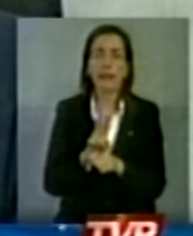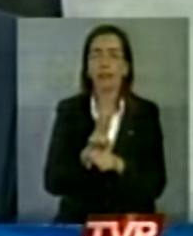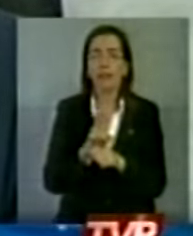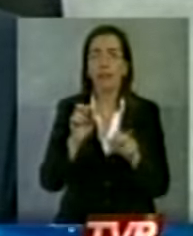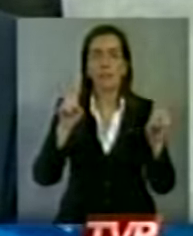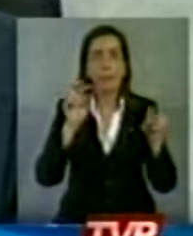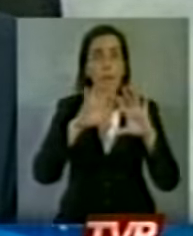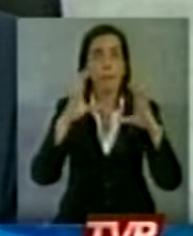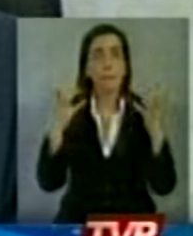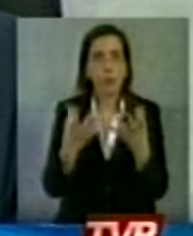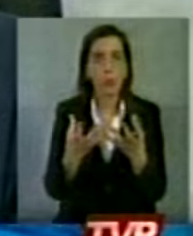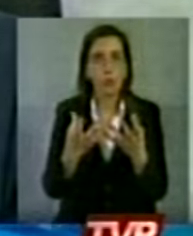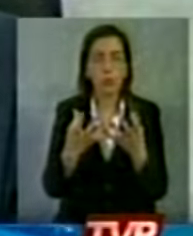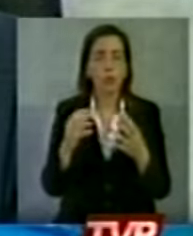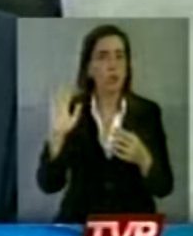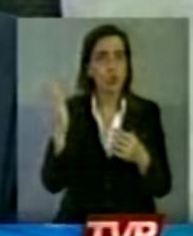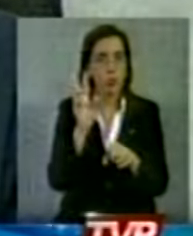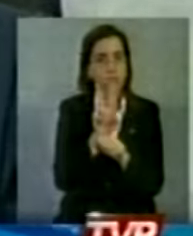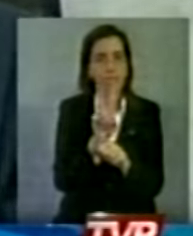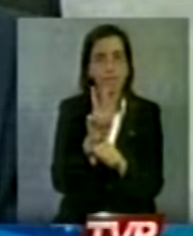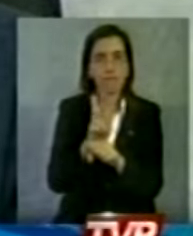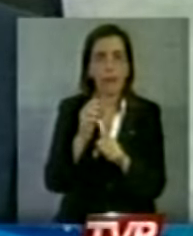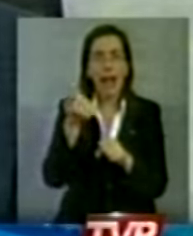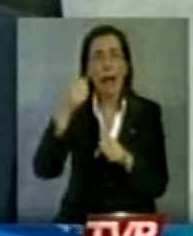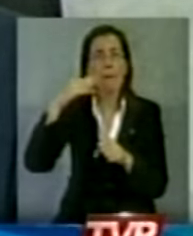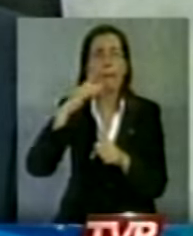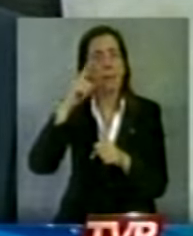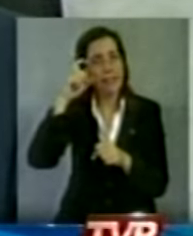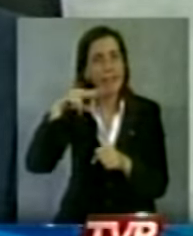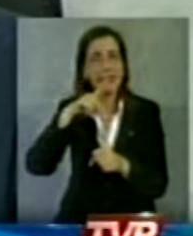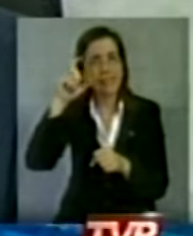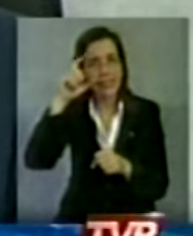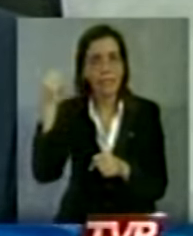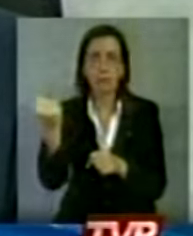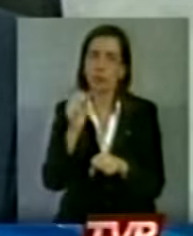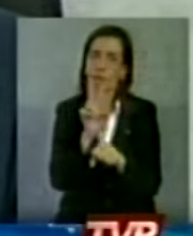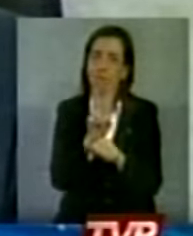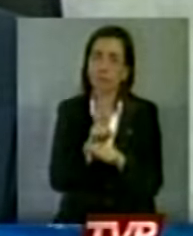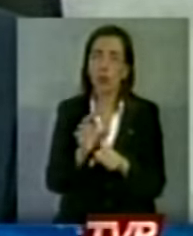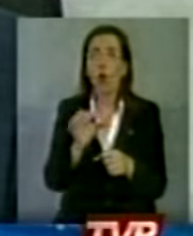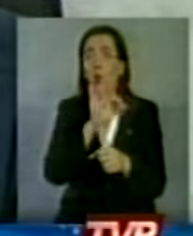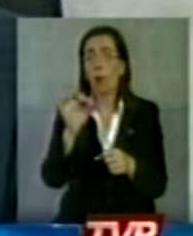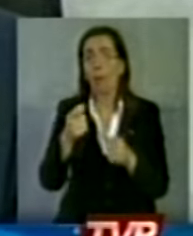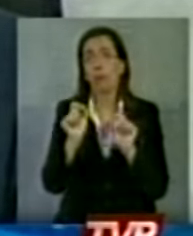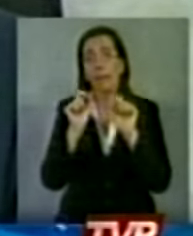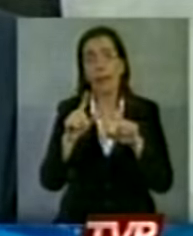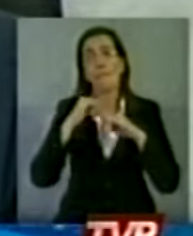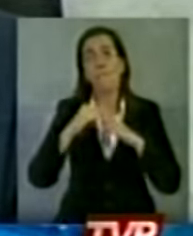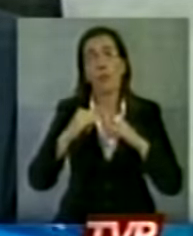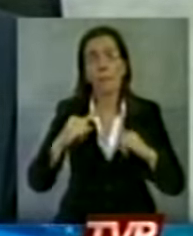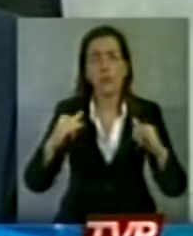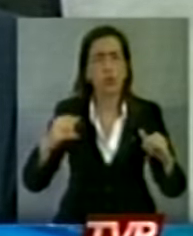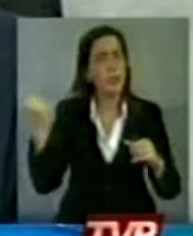vigilancia ambiental en todo el territorio de nuestra provincia, la provisión de información relevante para la